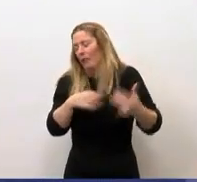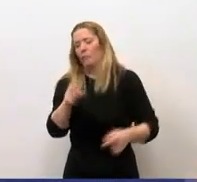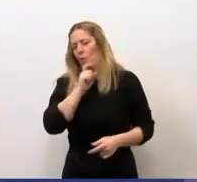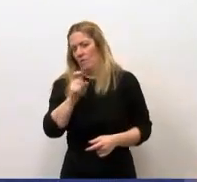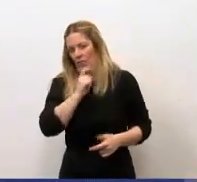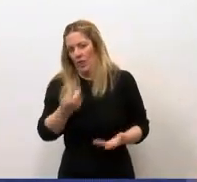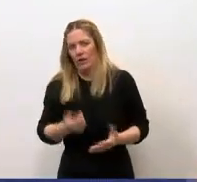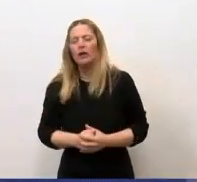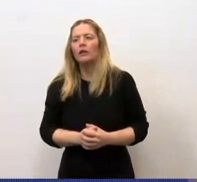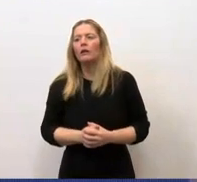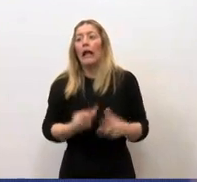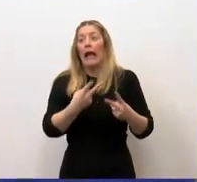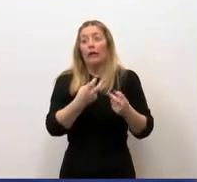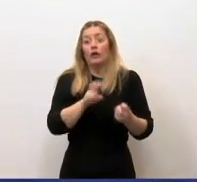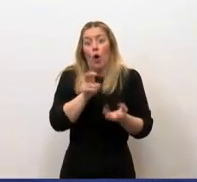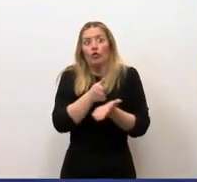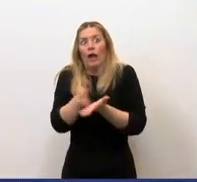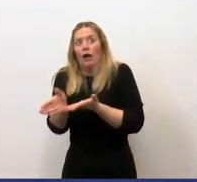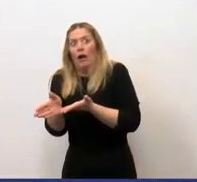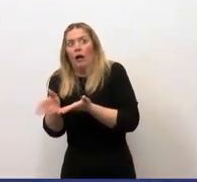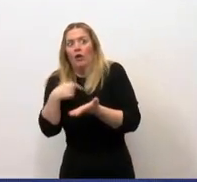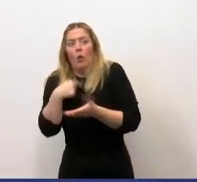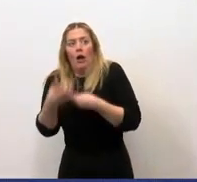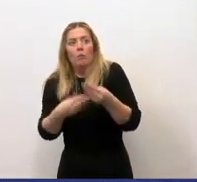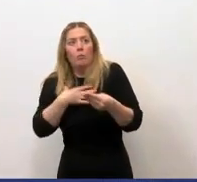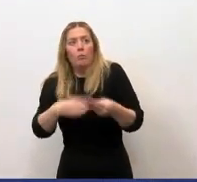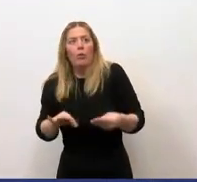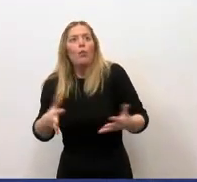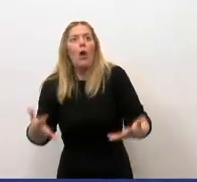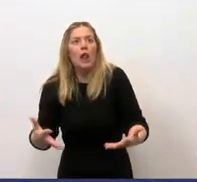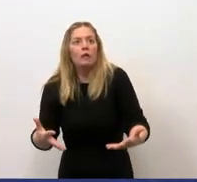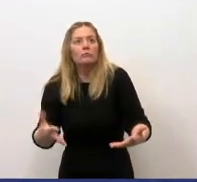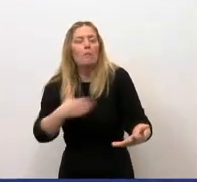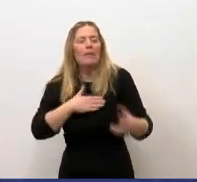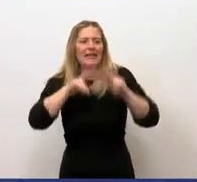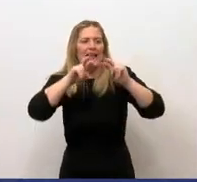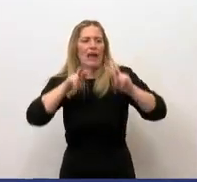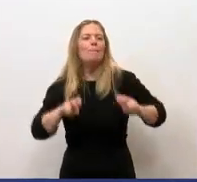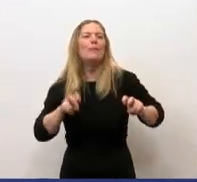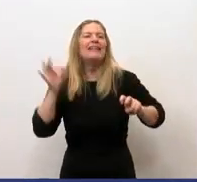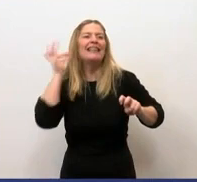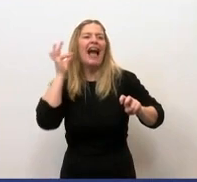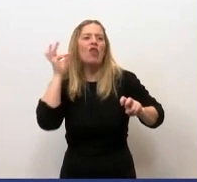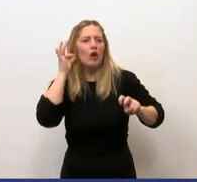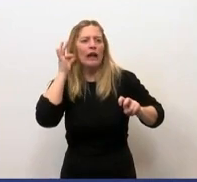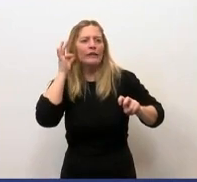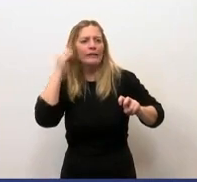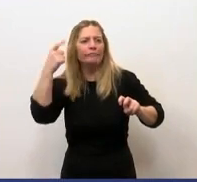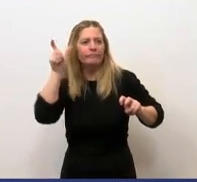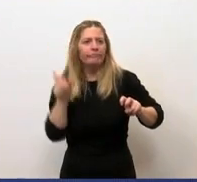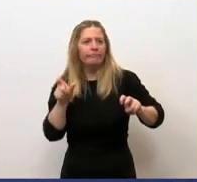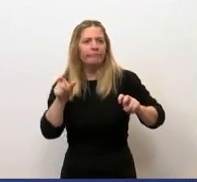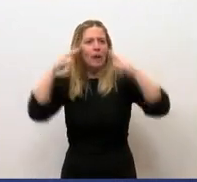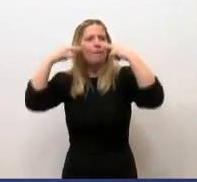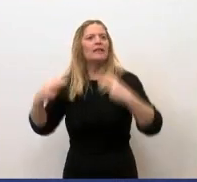es la otra cosa que puedo hacer? Dar visibilidad a mis investigadoras. A ver,